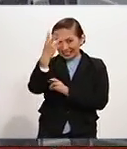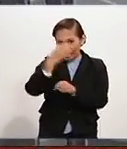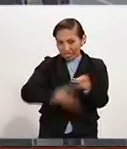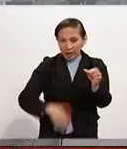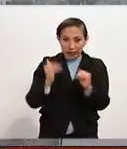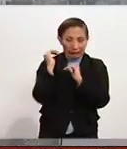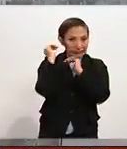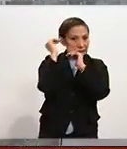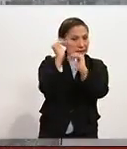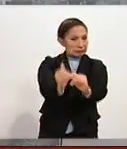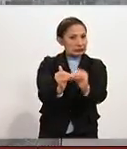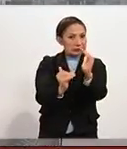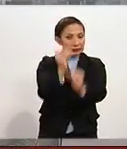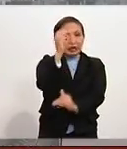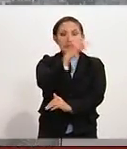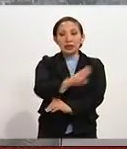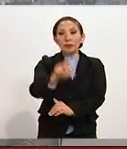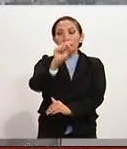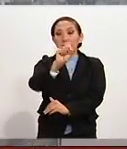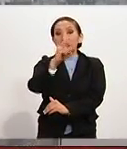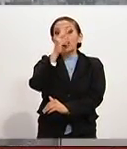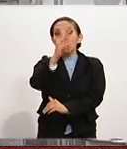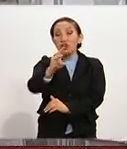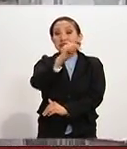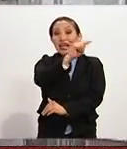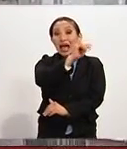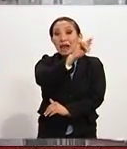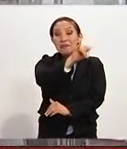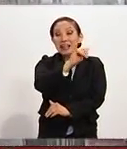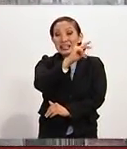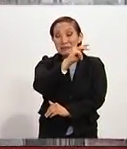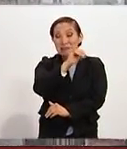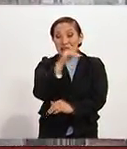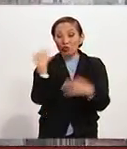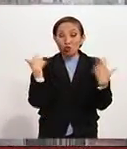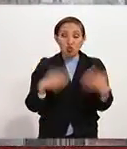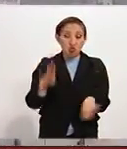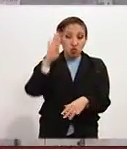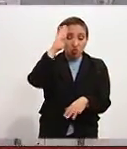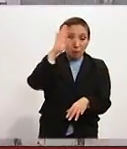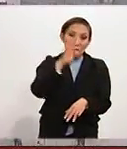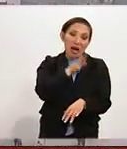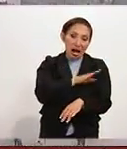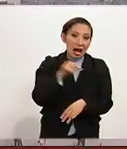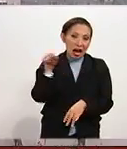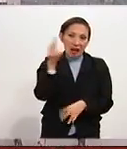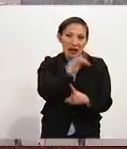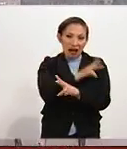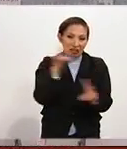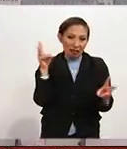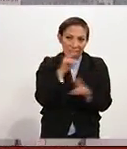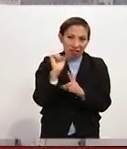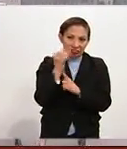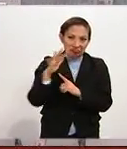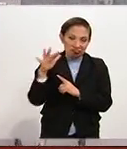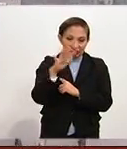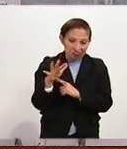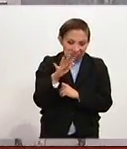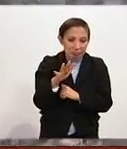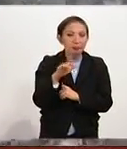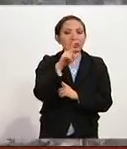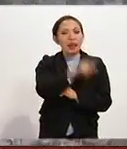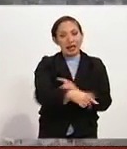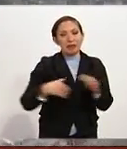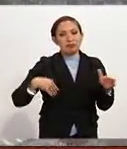nivel máximo de 122 IMECAS en Tlalpan, ya consideradas como malas las condiciones del aire.